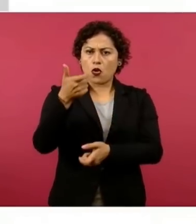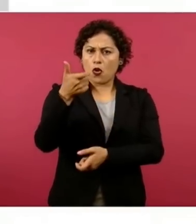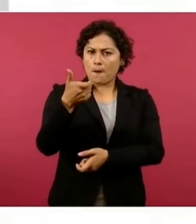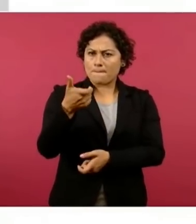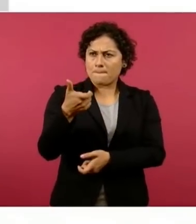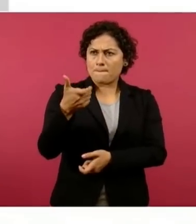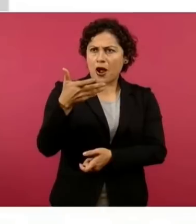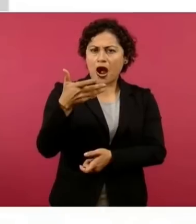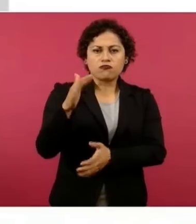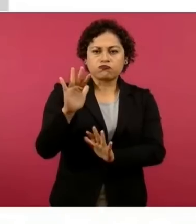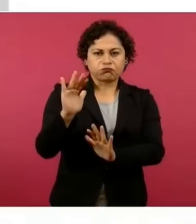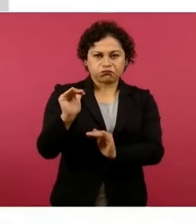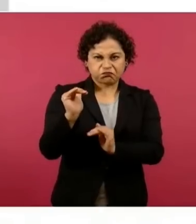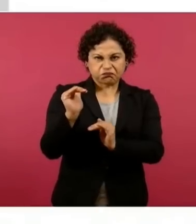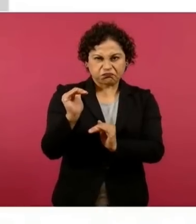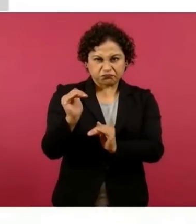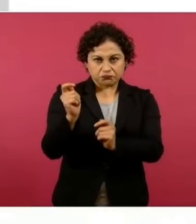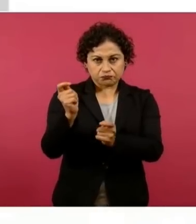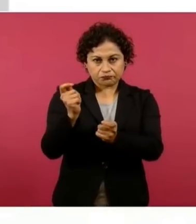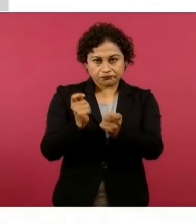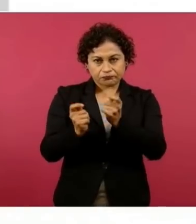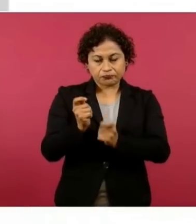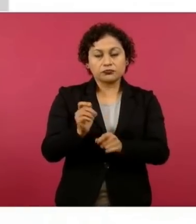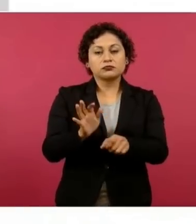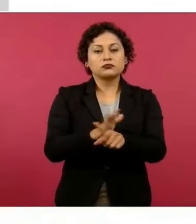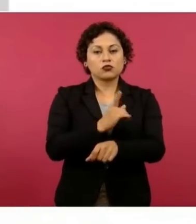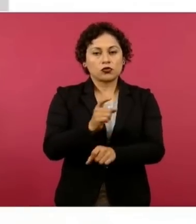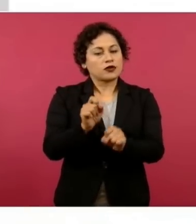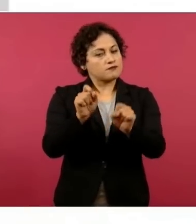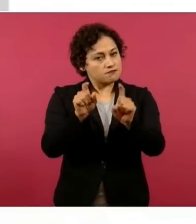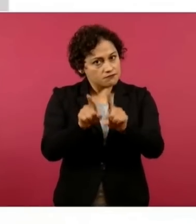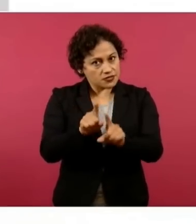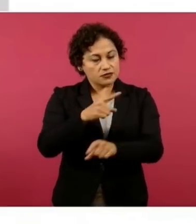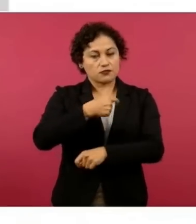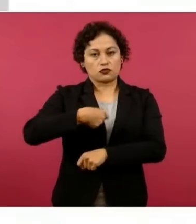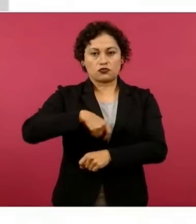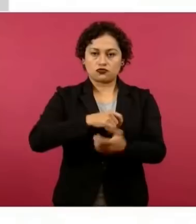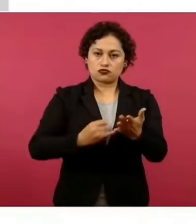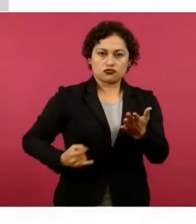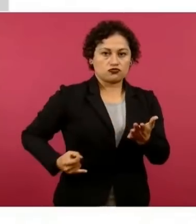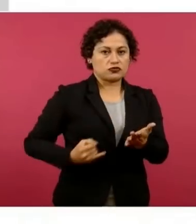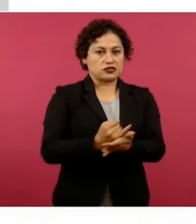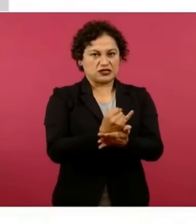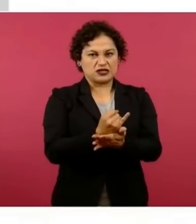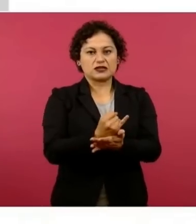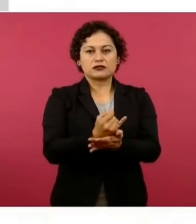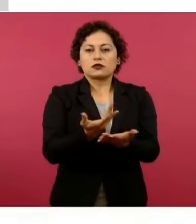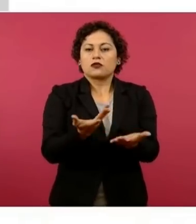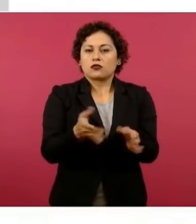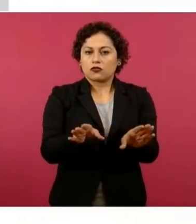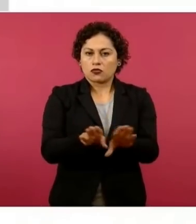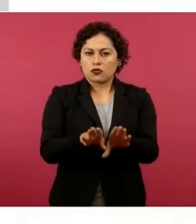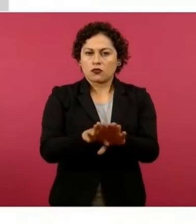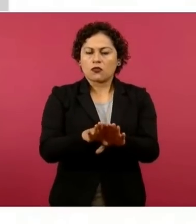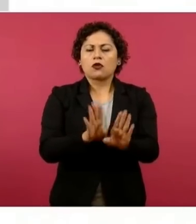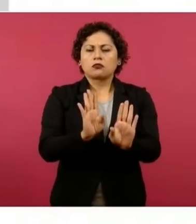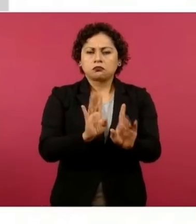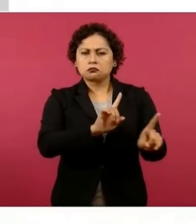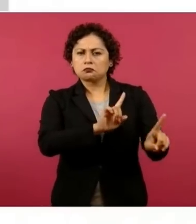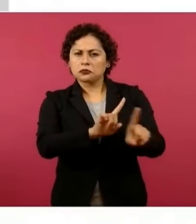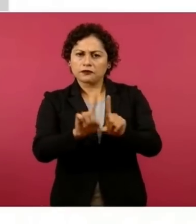de manera heterodoxa hemos llevado a cabo varias